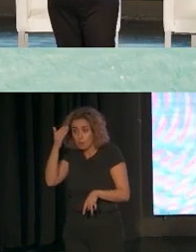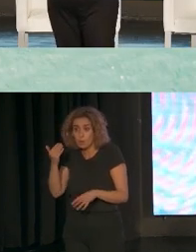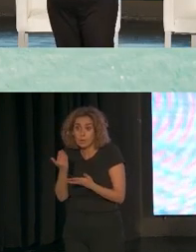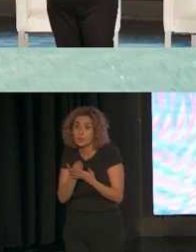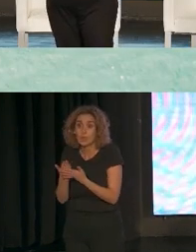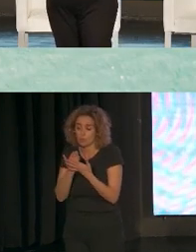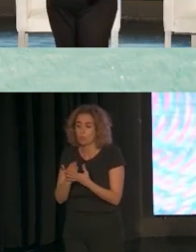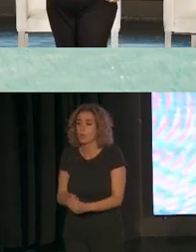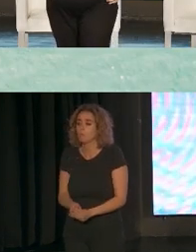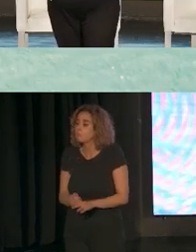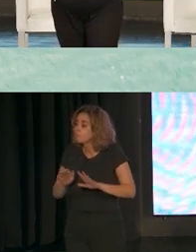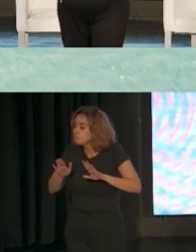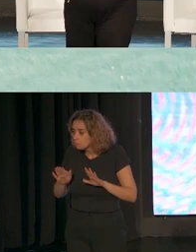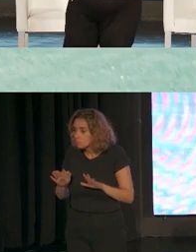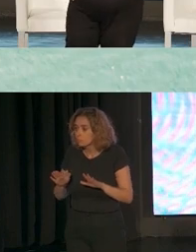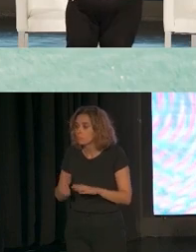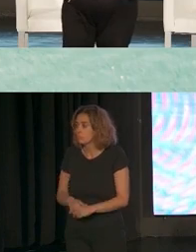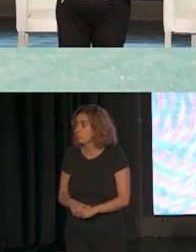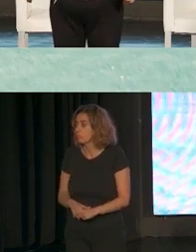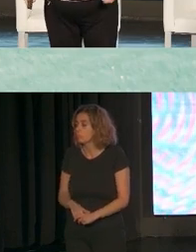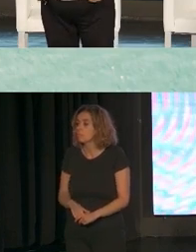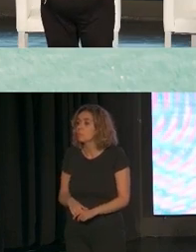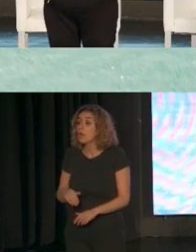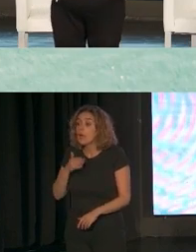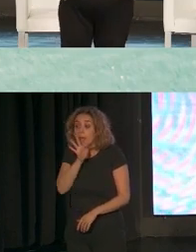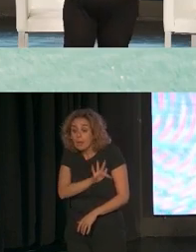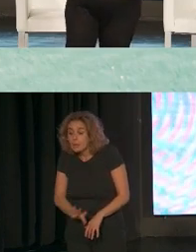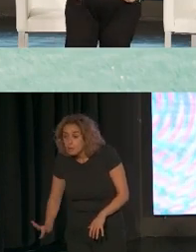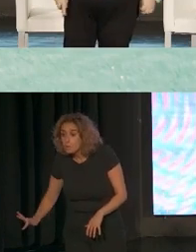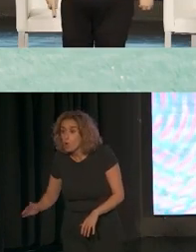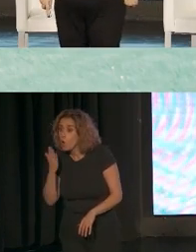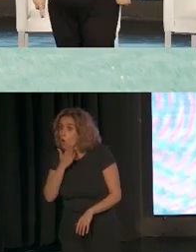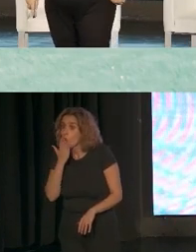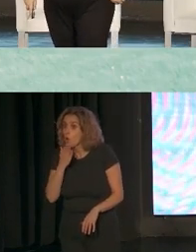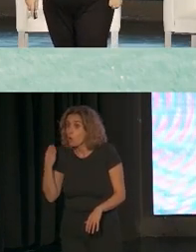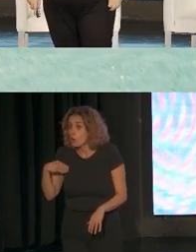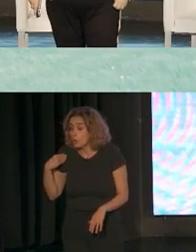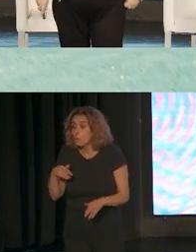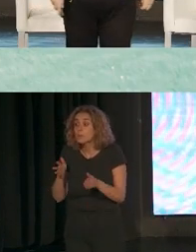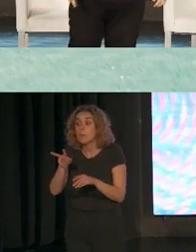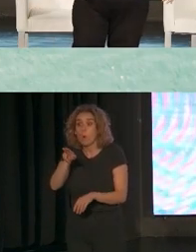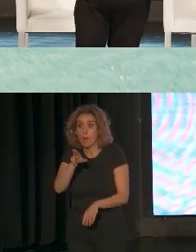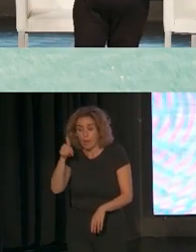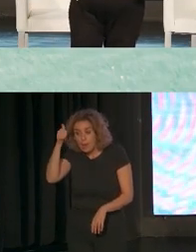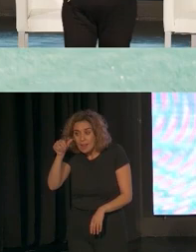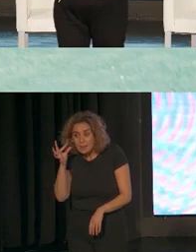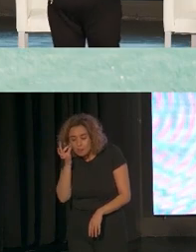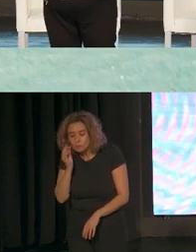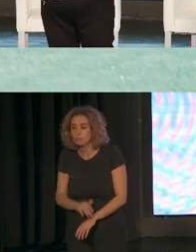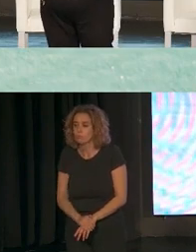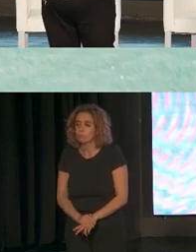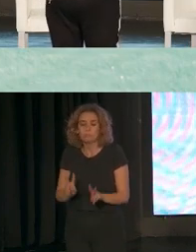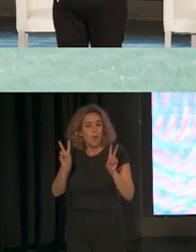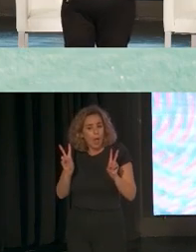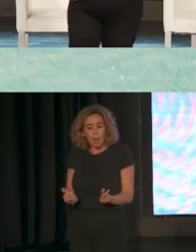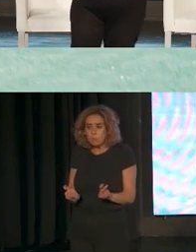Así que efectivamente entrre en Infante Pues en el mismo colegio que mis hermanos y al principio